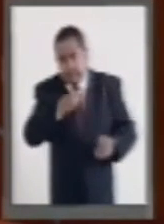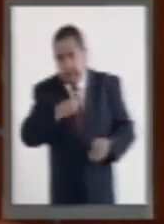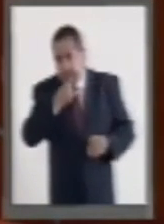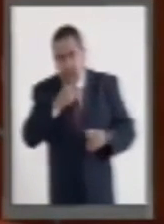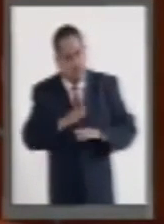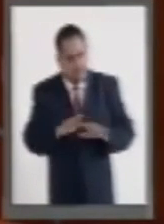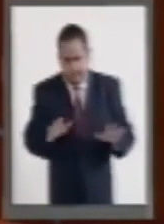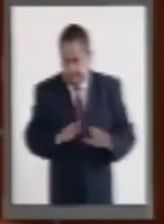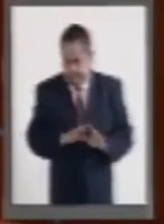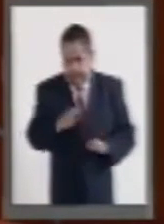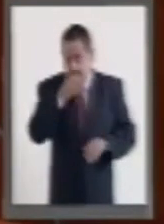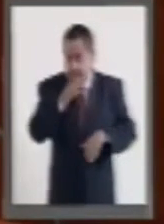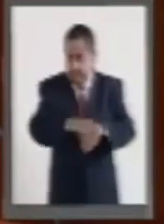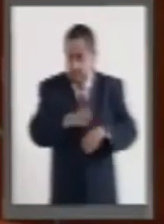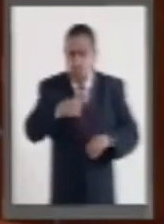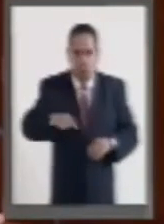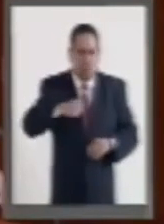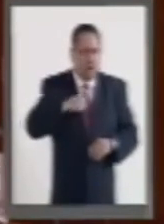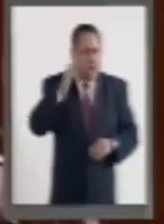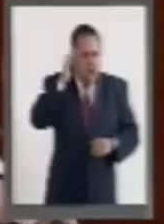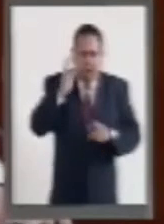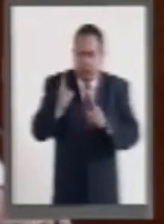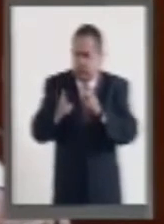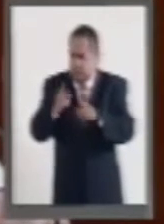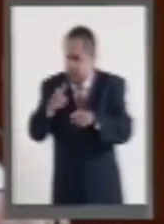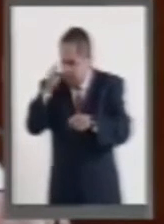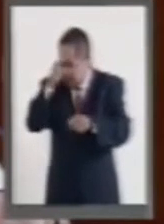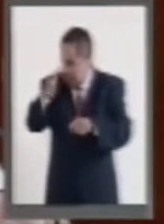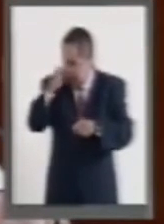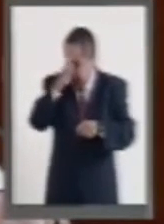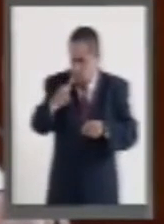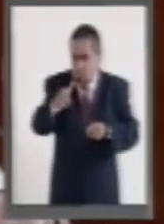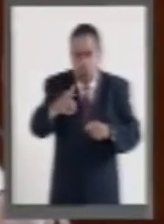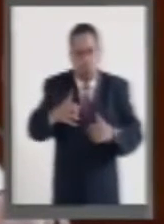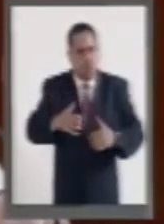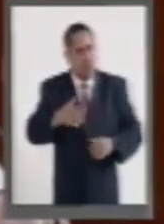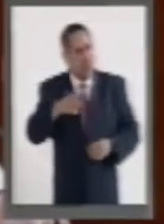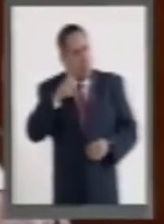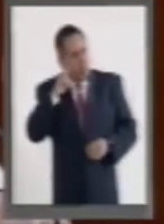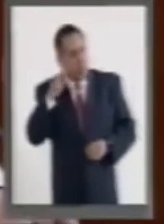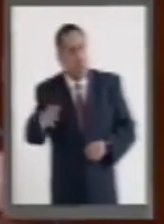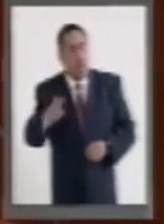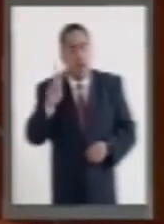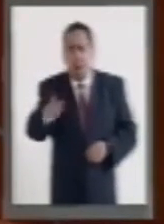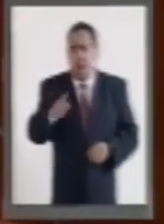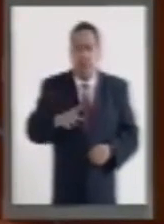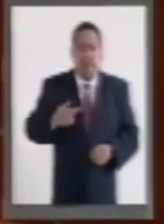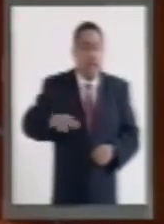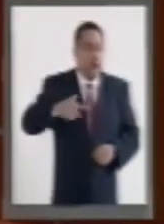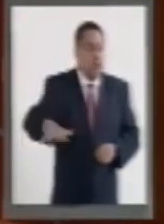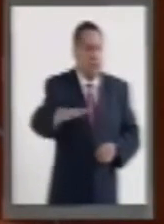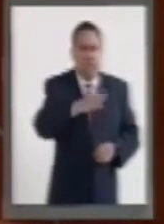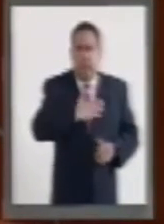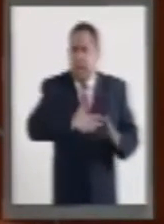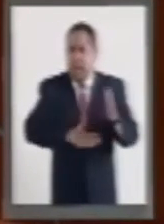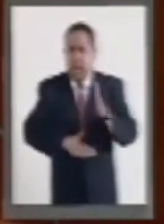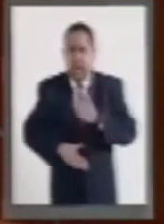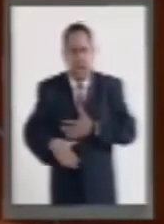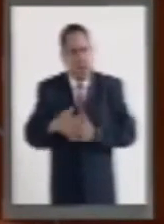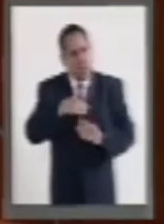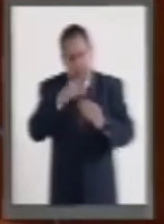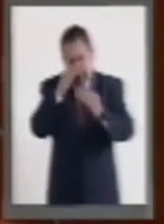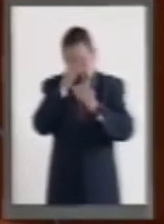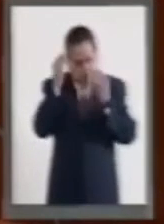hemos caminado y escuchado a la gente nos damos cuenta que el pueblo ya está cansado de tanta